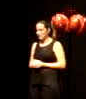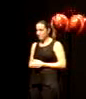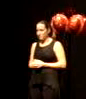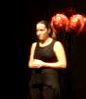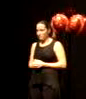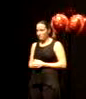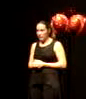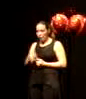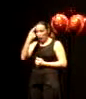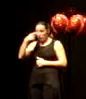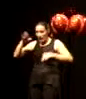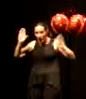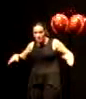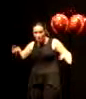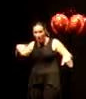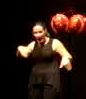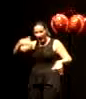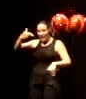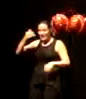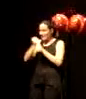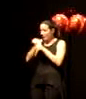¿No sabes que volar es más importante que trabajar?